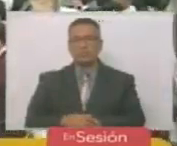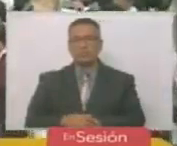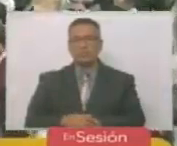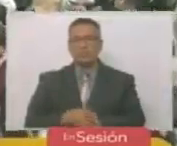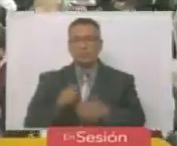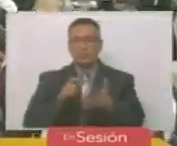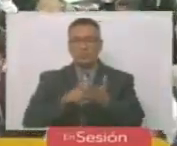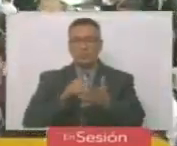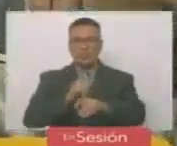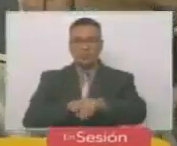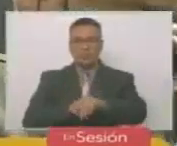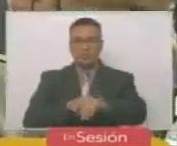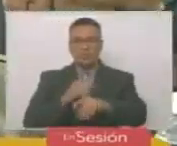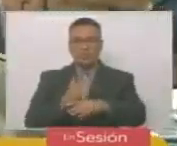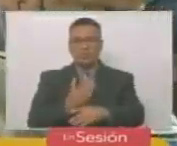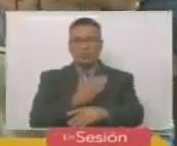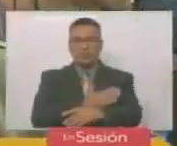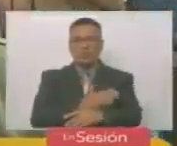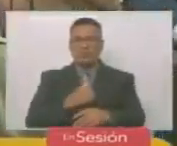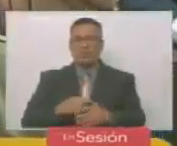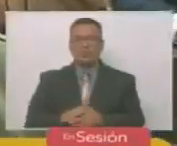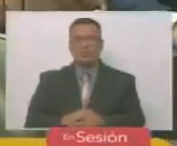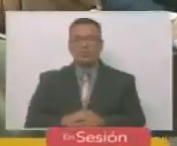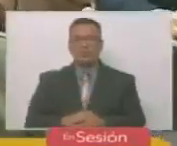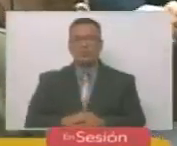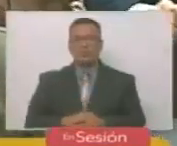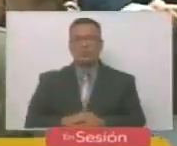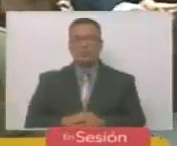Minutos antes. A sus curules.